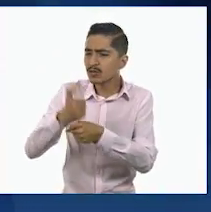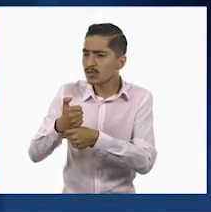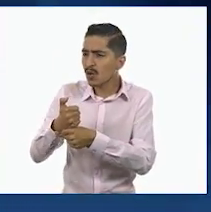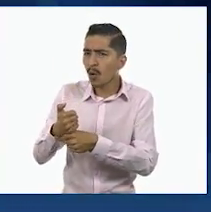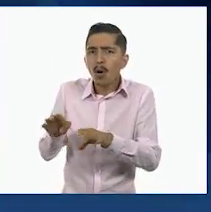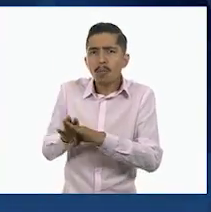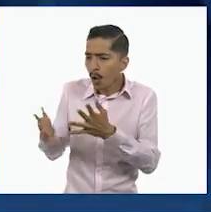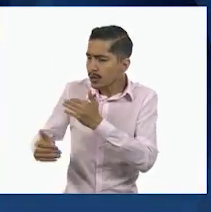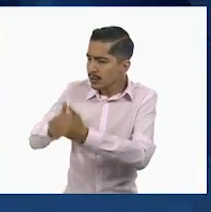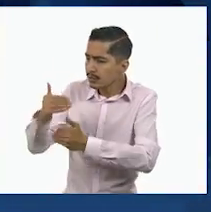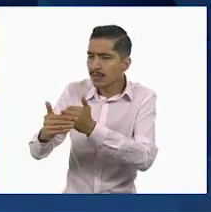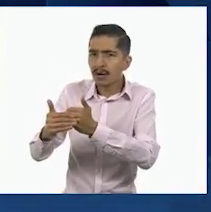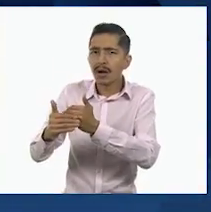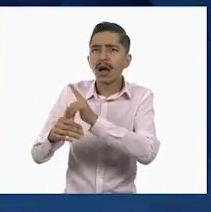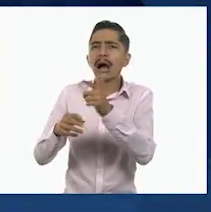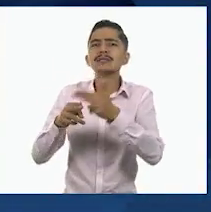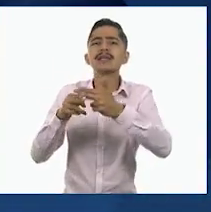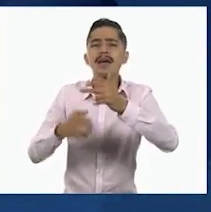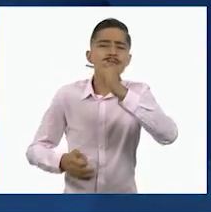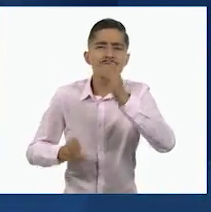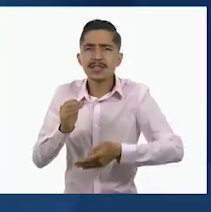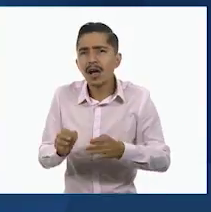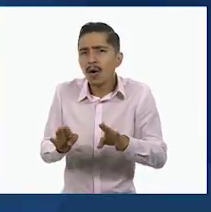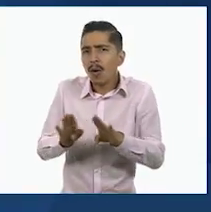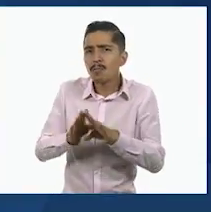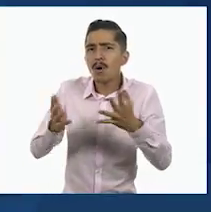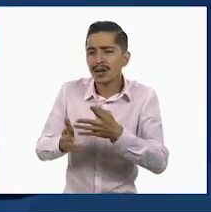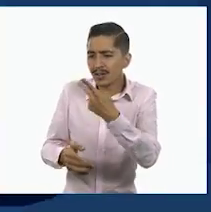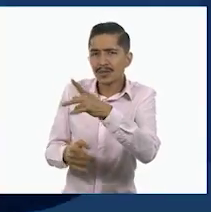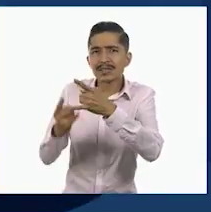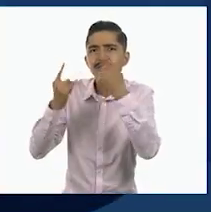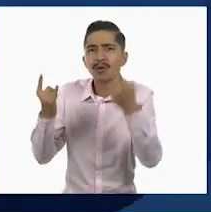la biografía? Y todo esto